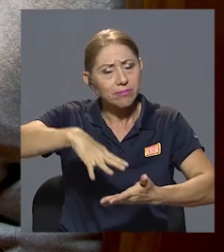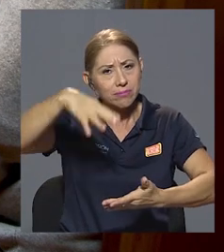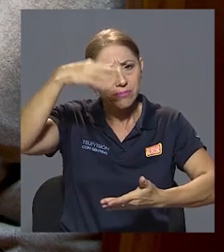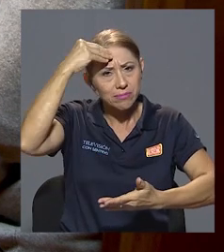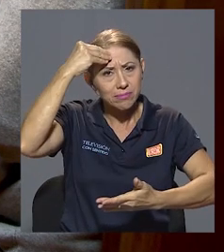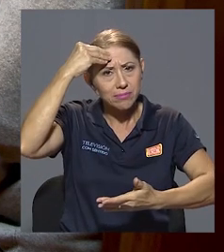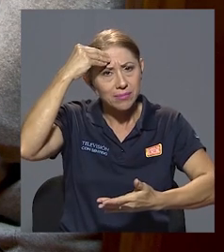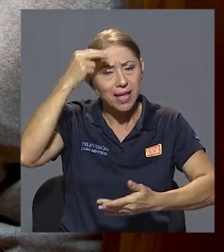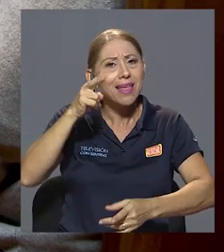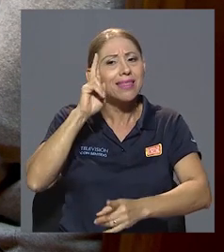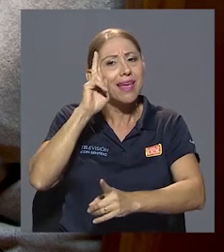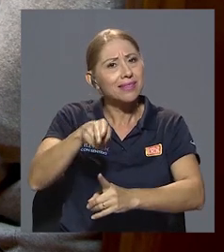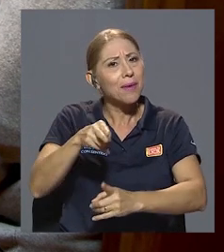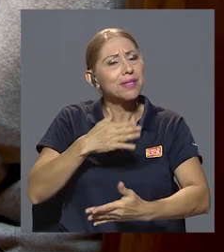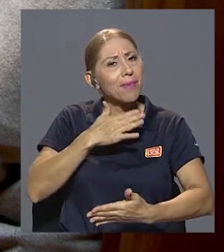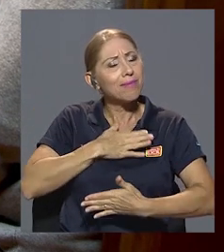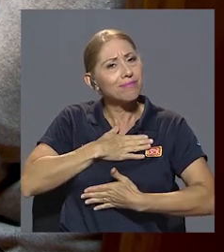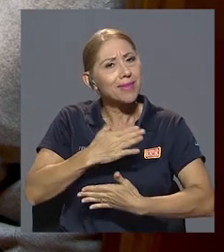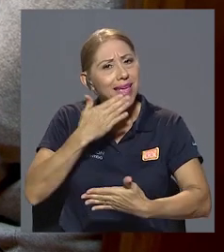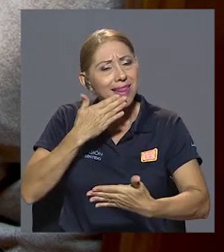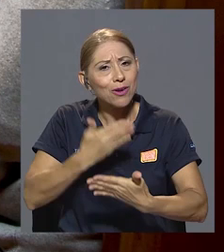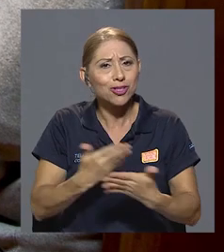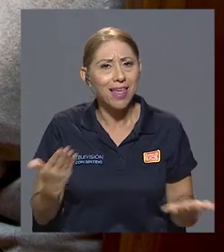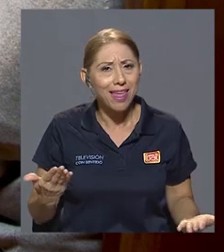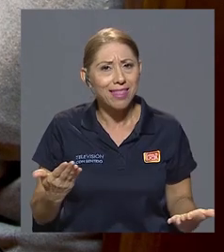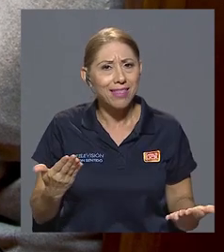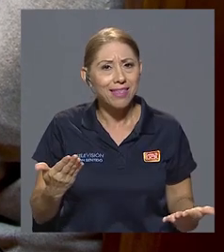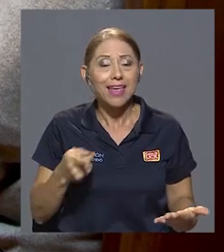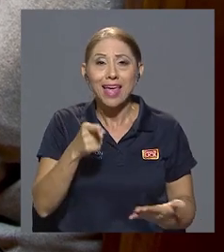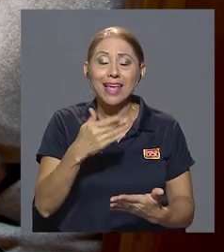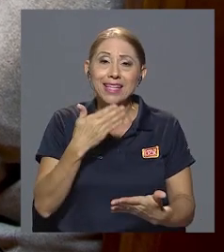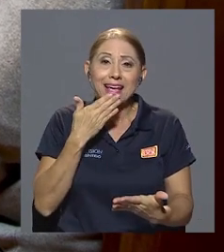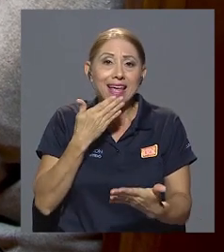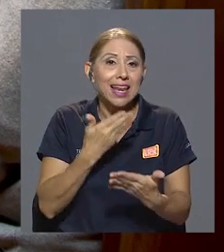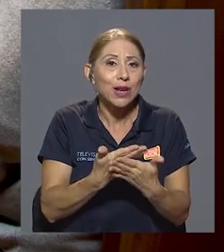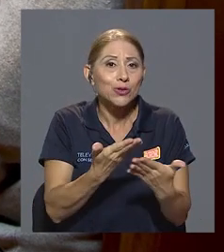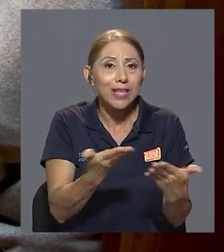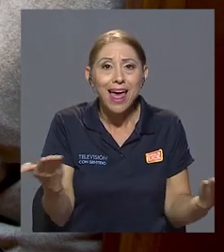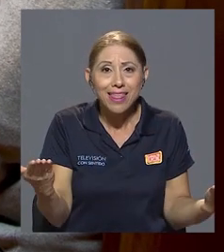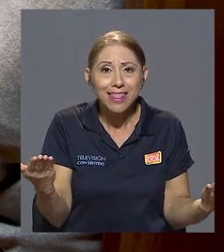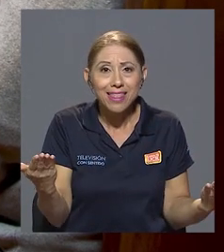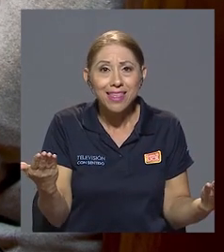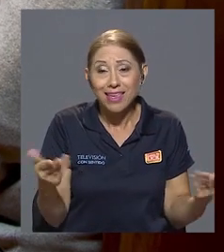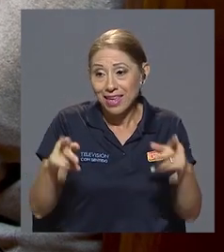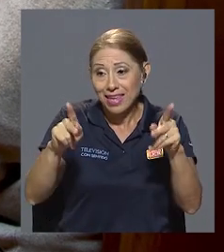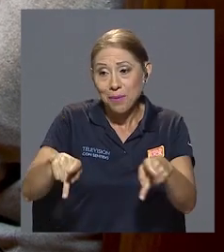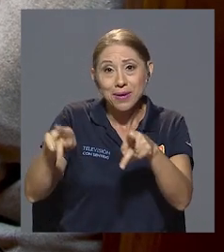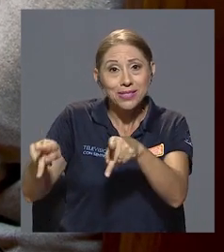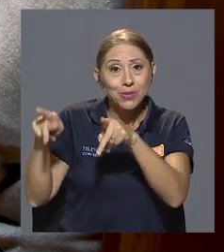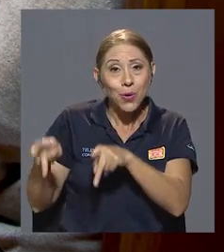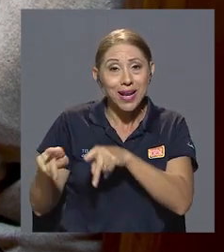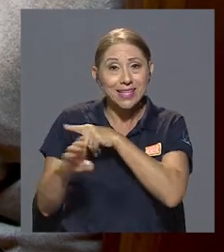desde esa misma generosidad de generosidad con la cual los migrantes han sido